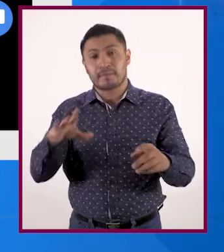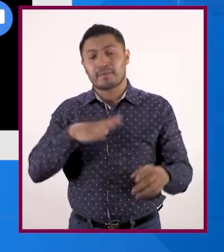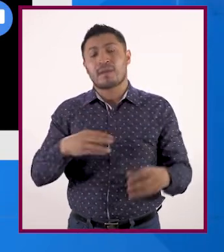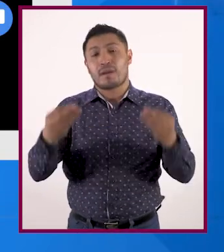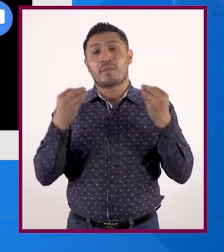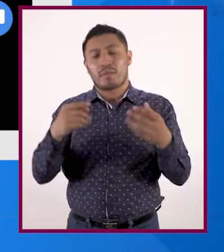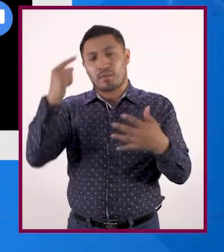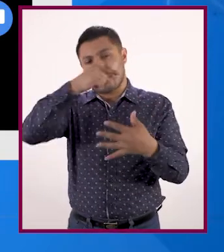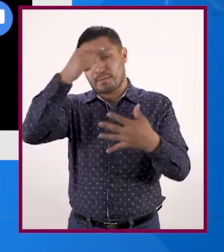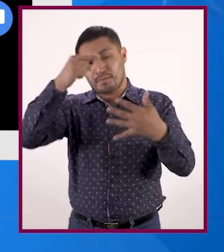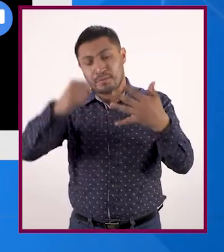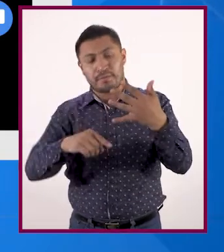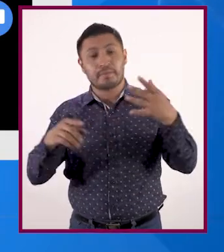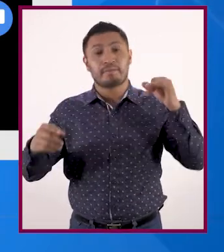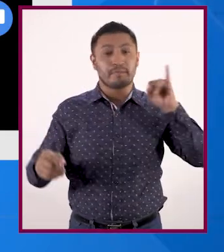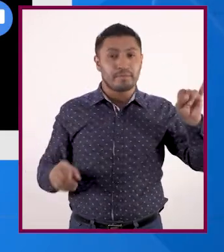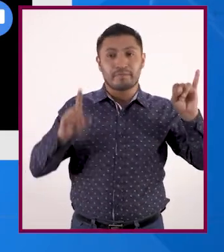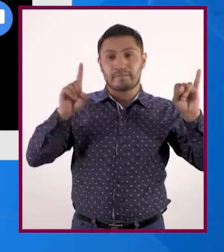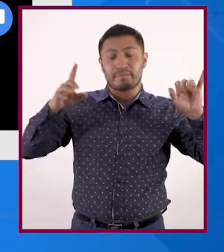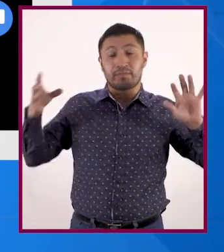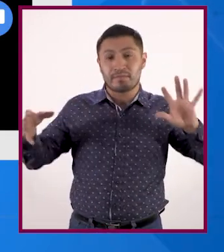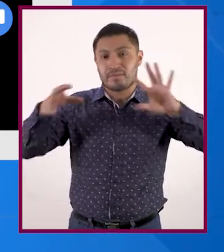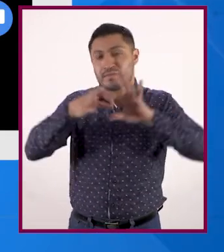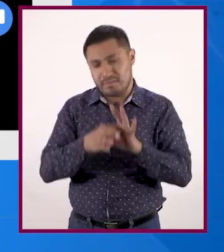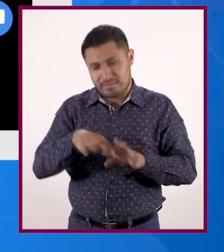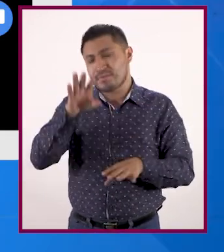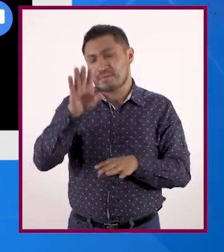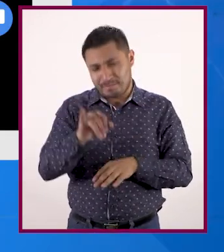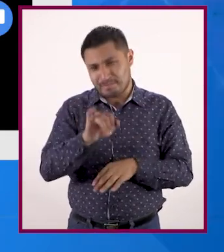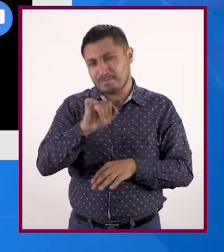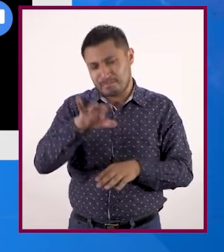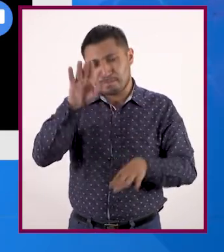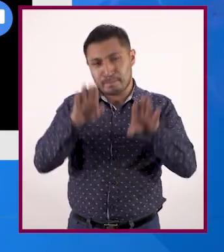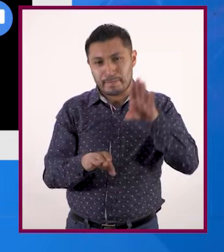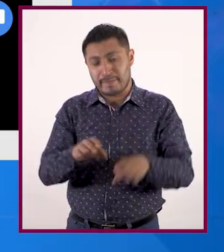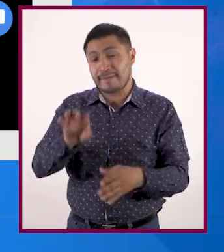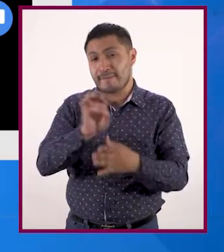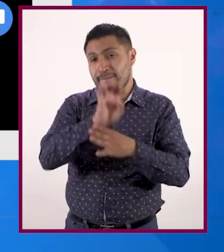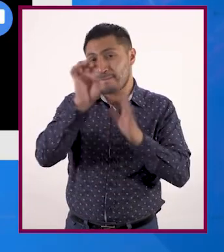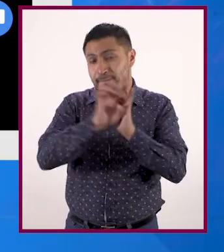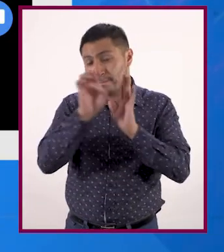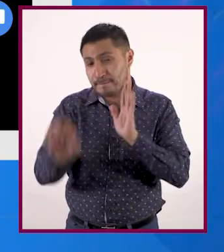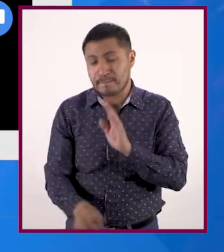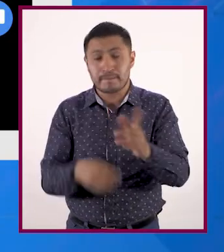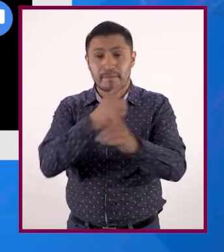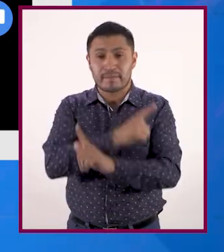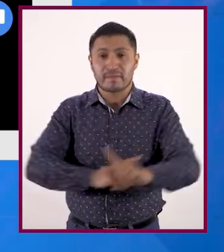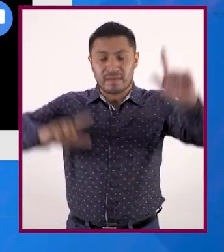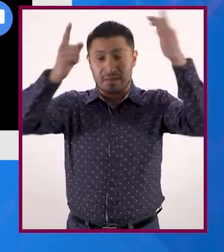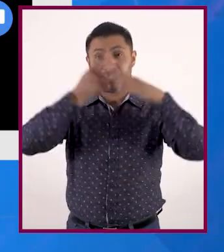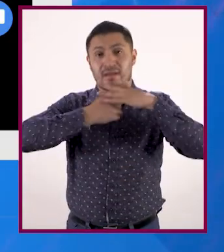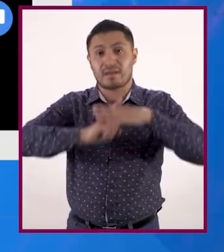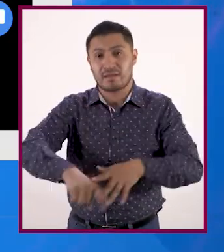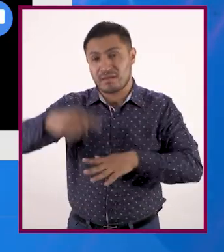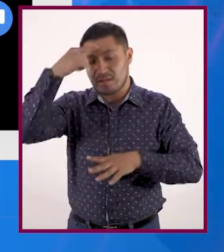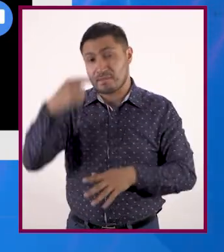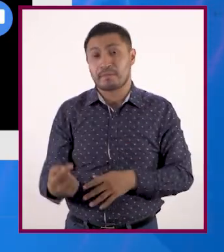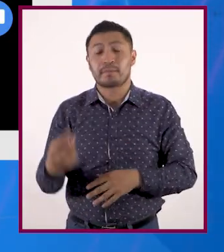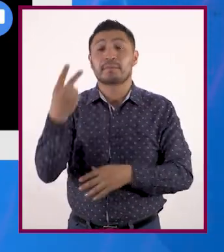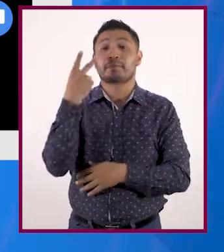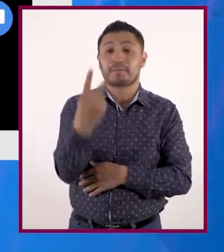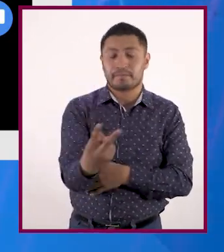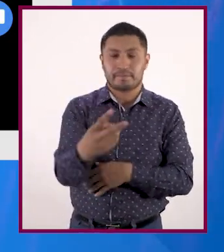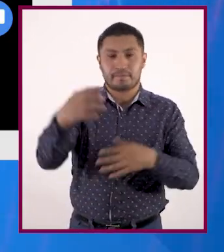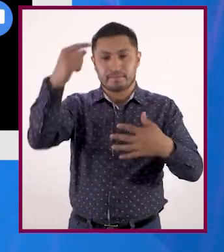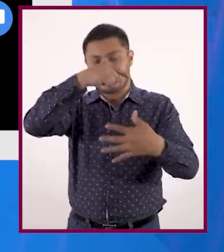intersección entre estas dos vertientes ideológicas en las cuales las libertades pues es el punto de partida para que estas dos dos